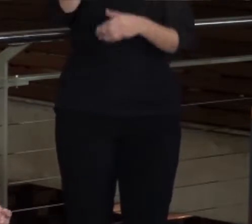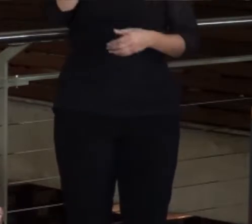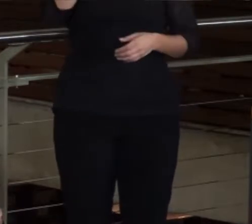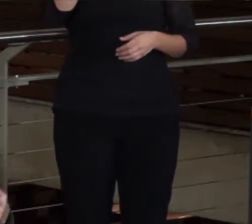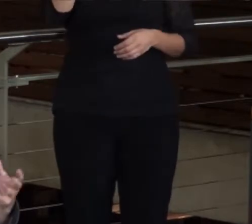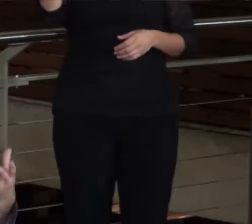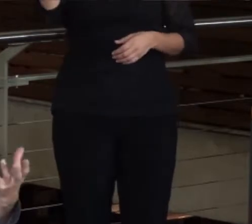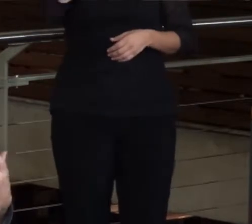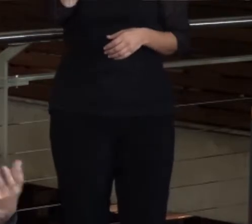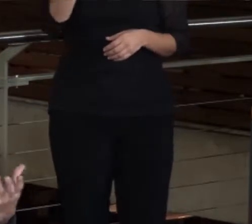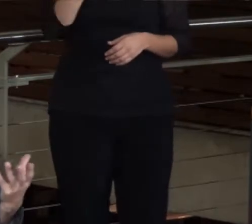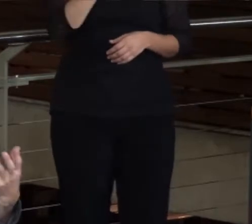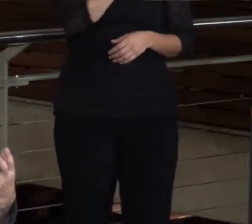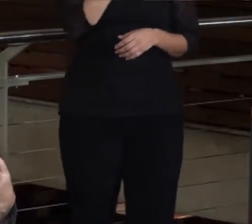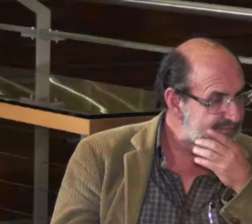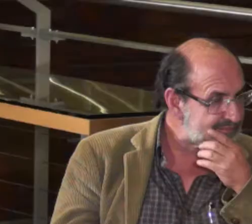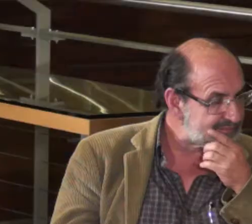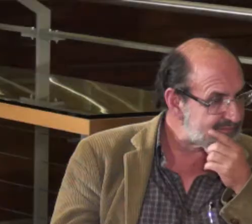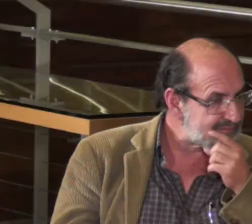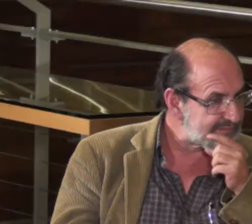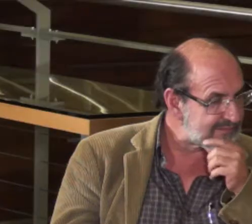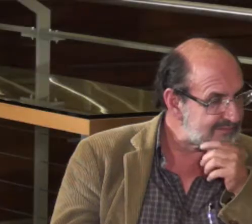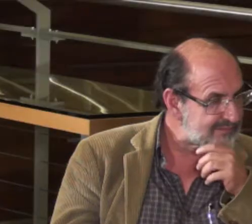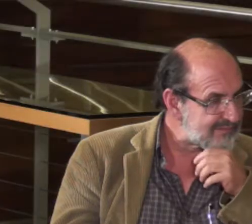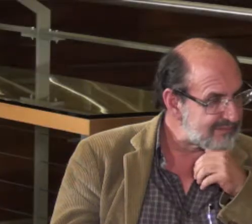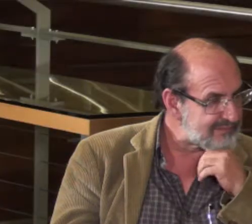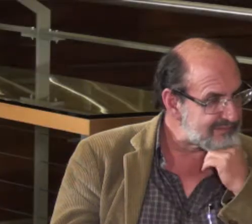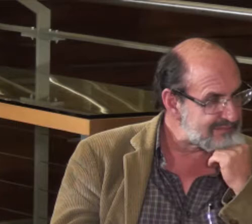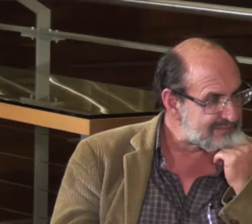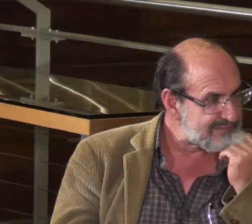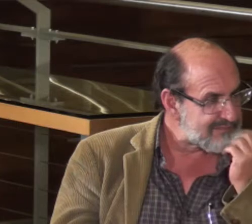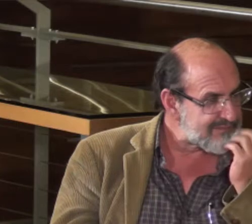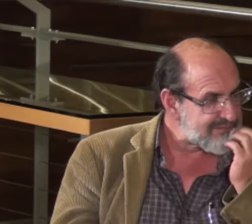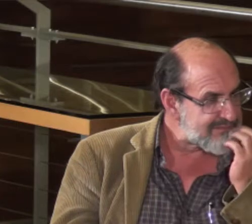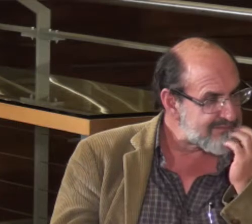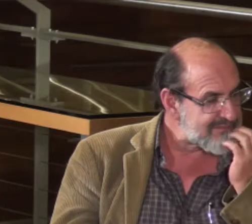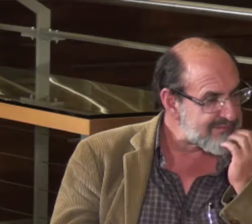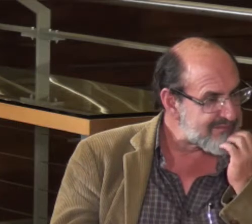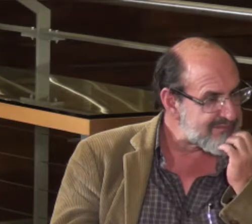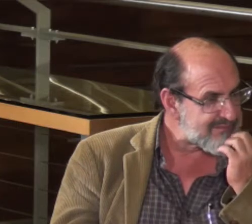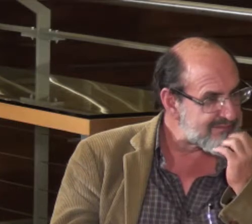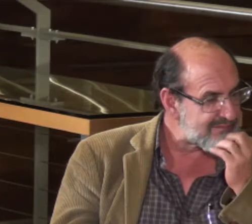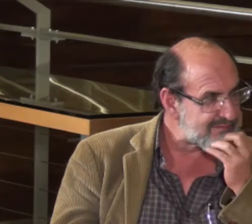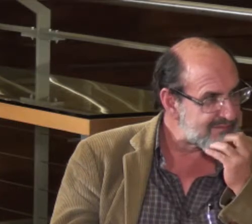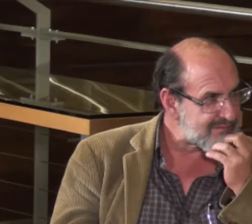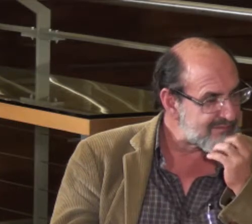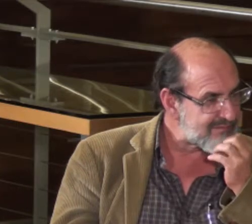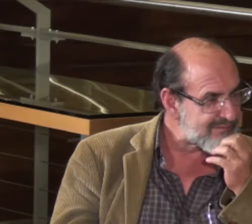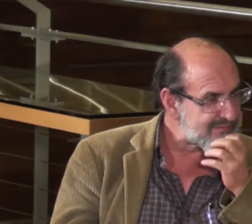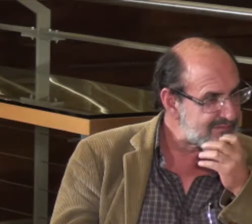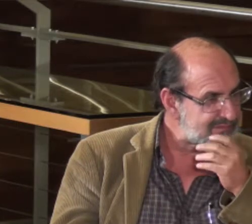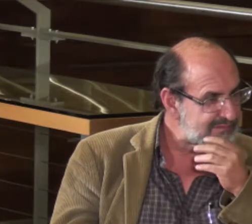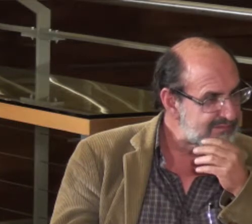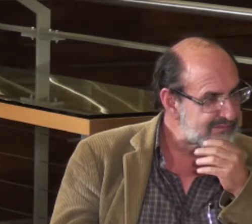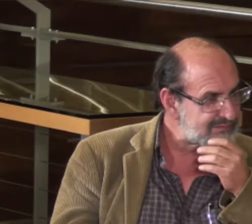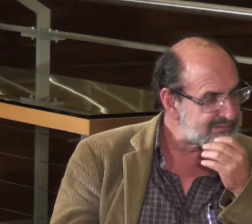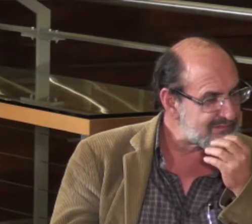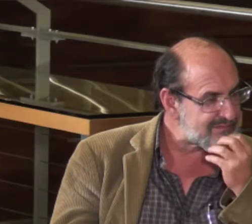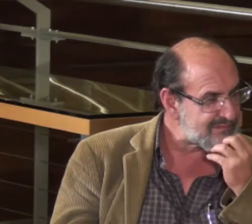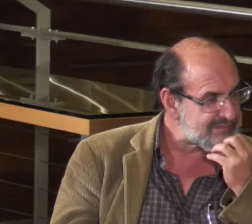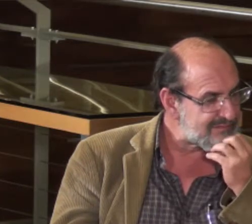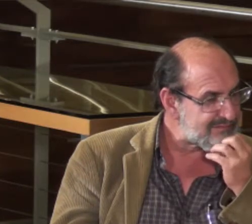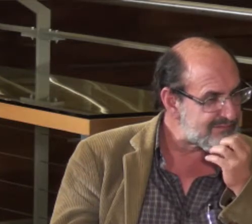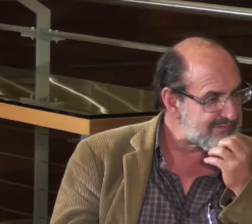recibir no morirse es una forma de entregarse no poner resistencia y yo tuve 15 años preparándome para ese día podría